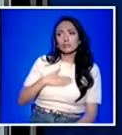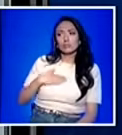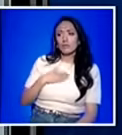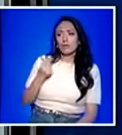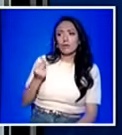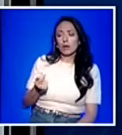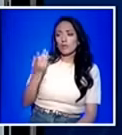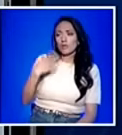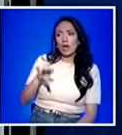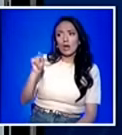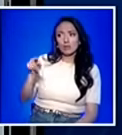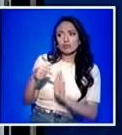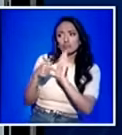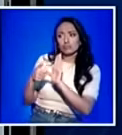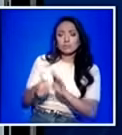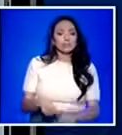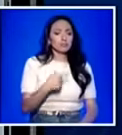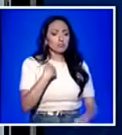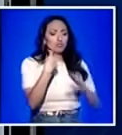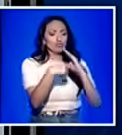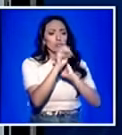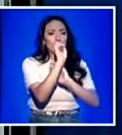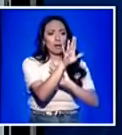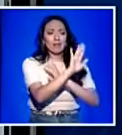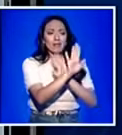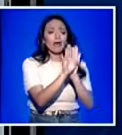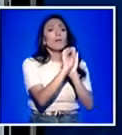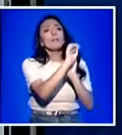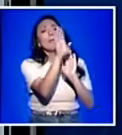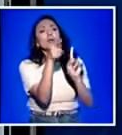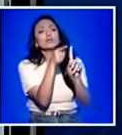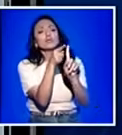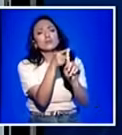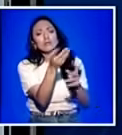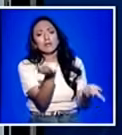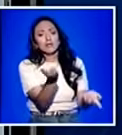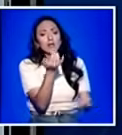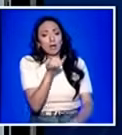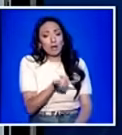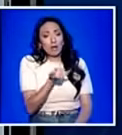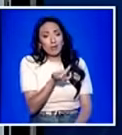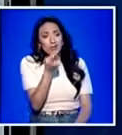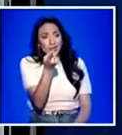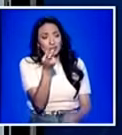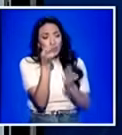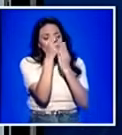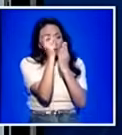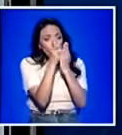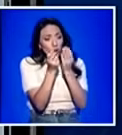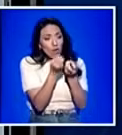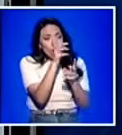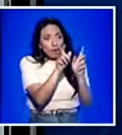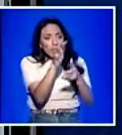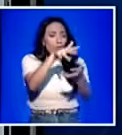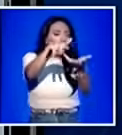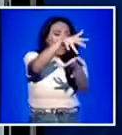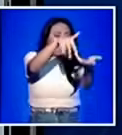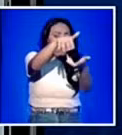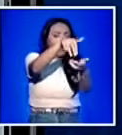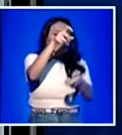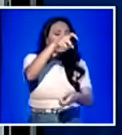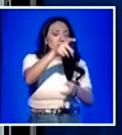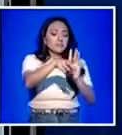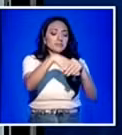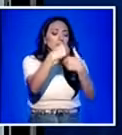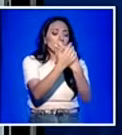ya subieron esta nota. Sí, te dejé el correo para que le envíen a la man directamente, Ñaño. Ahorita con esos del censo y tanta cosa ahí, tienen que aprovechar a pedir